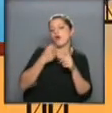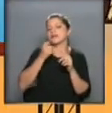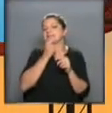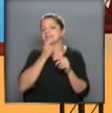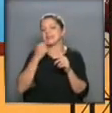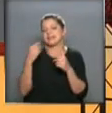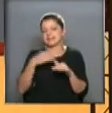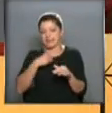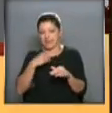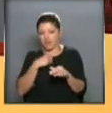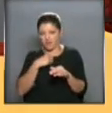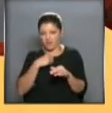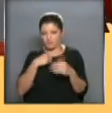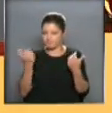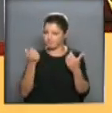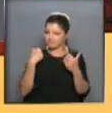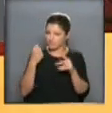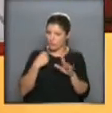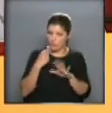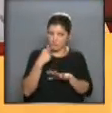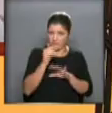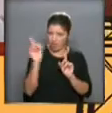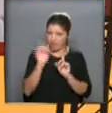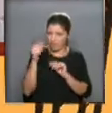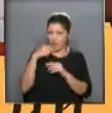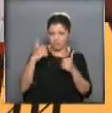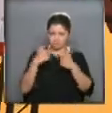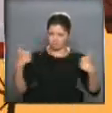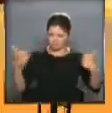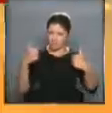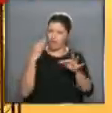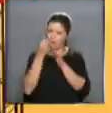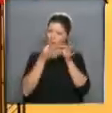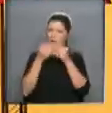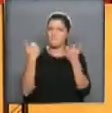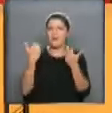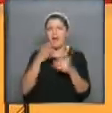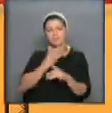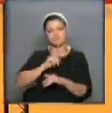preguntas? ¡Ni loca! Para eso están los teólogos del panel. ¿Pero será de Dios?